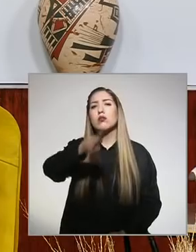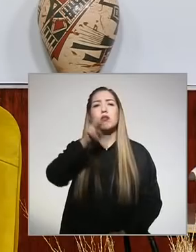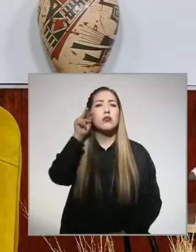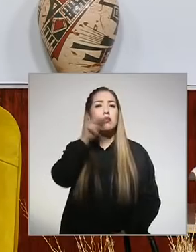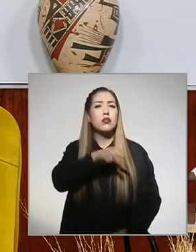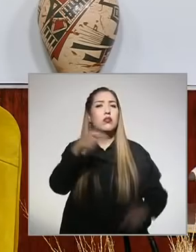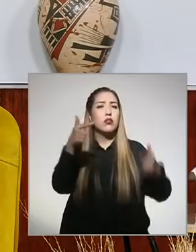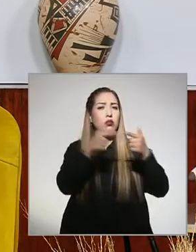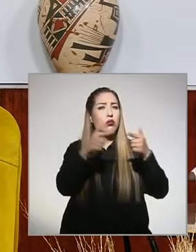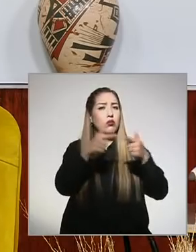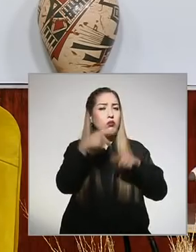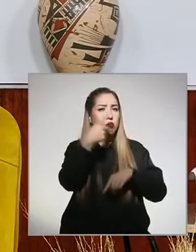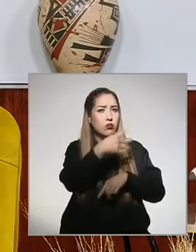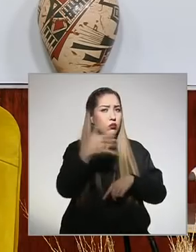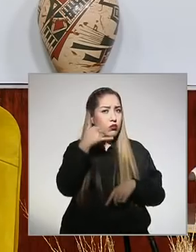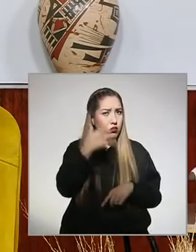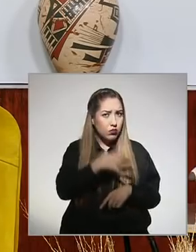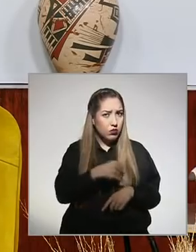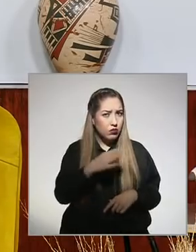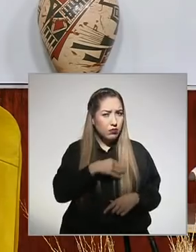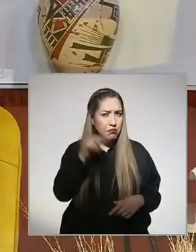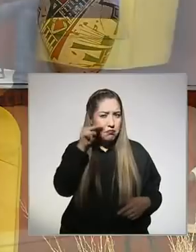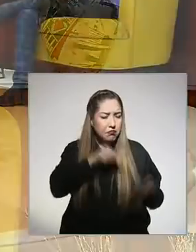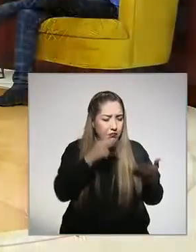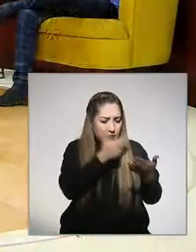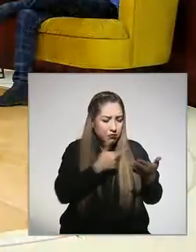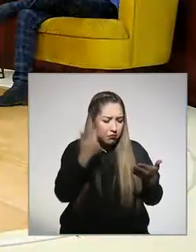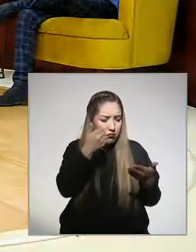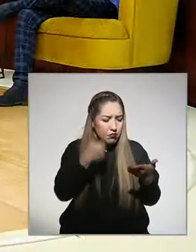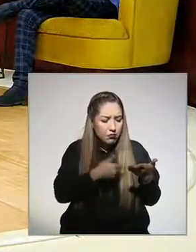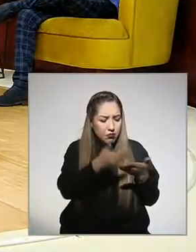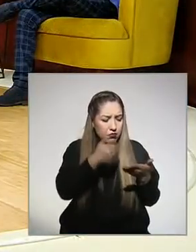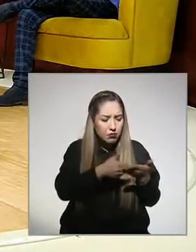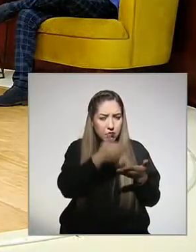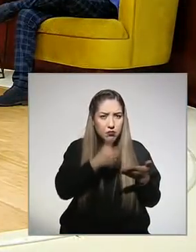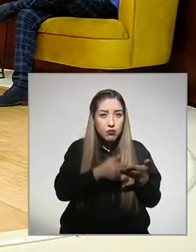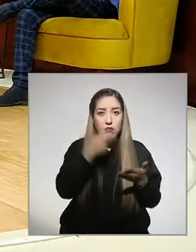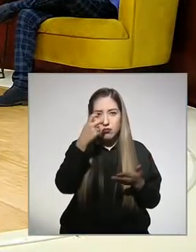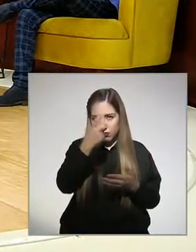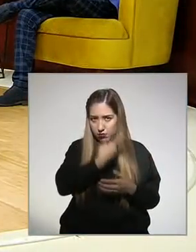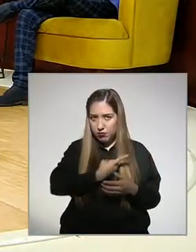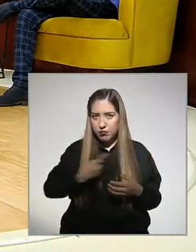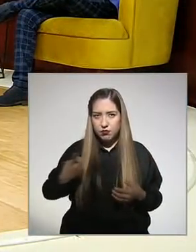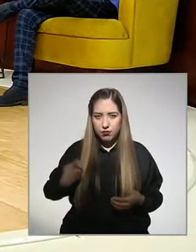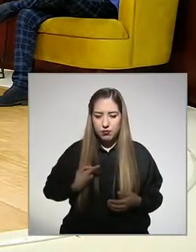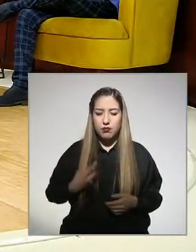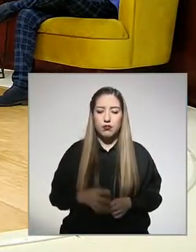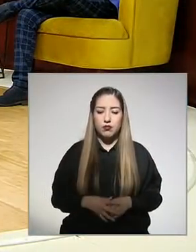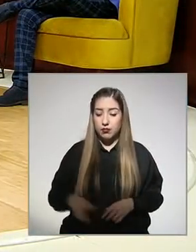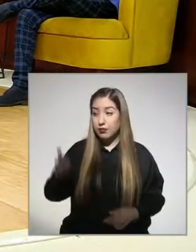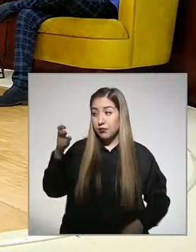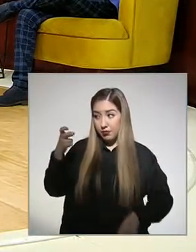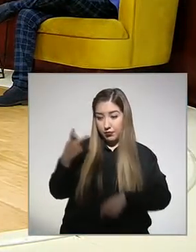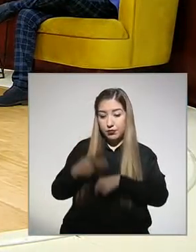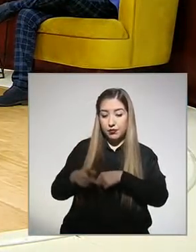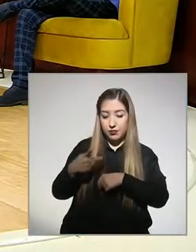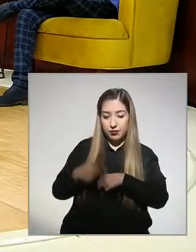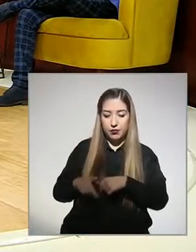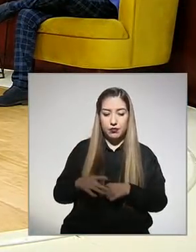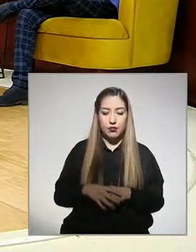por ejemplo? Entonces, ahí nos damos cuenta que realmente no tenemos idea de lo que están haciendo nuestros hijos. Exactamente, y eso es muy peligroso, porque si tú como